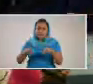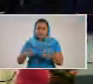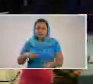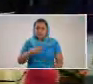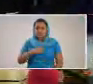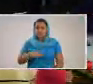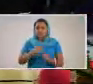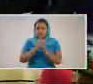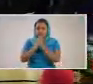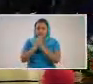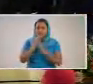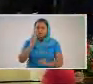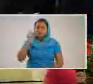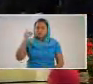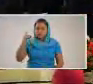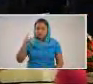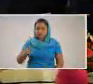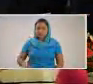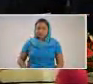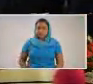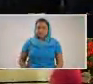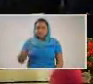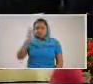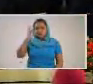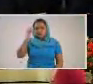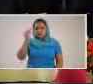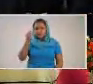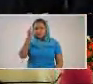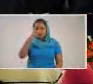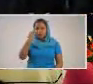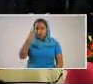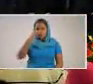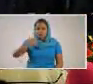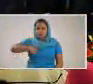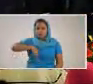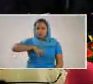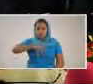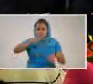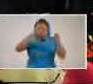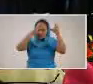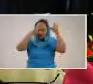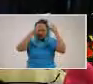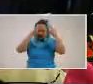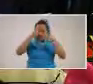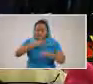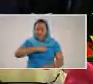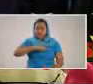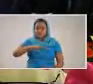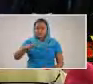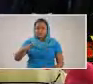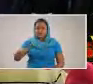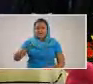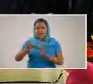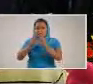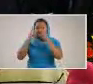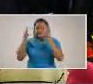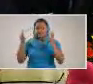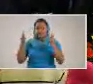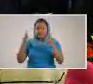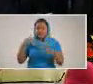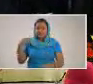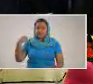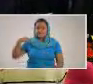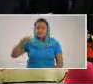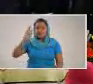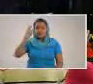yo te ruego, Señor, que los ojos de nuestro entendimiento sean abiertos, para